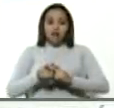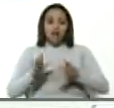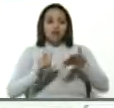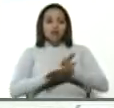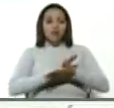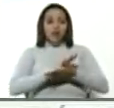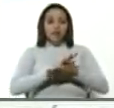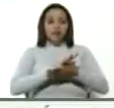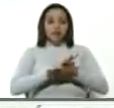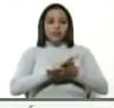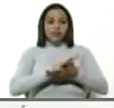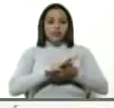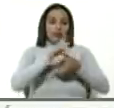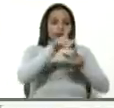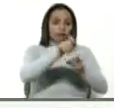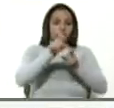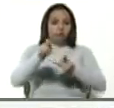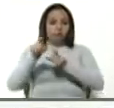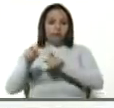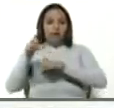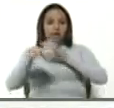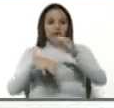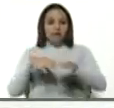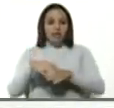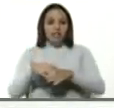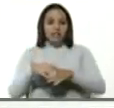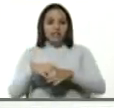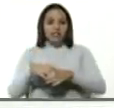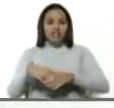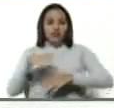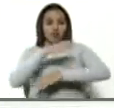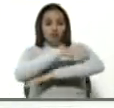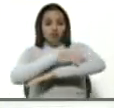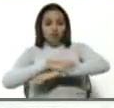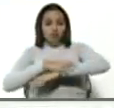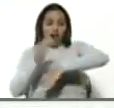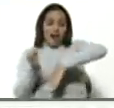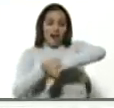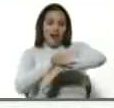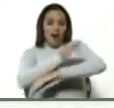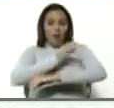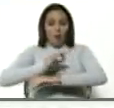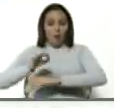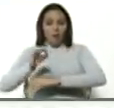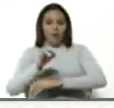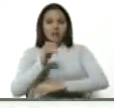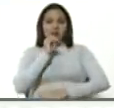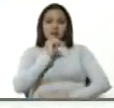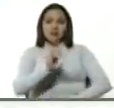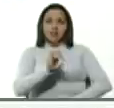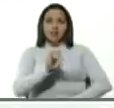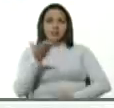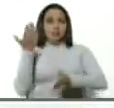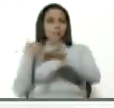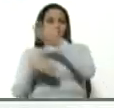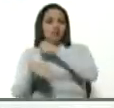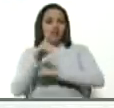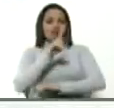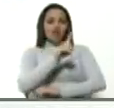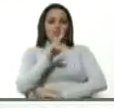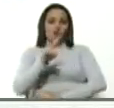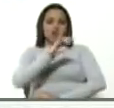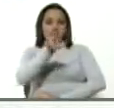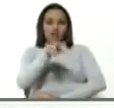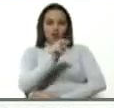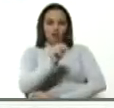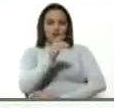ilícitas, de un jaguar en este caso. Informamos en nuestras redes sociales el pasado 12 de junio